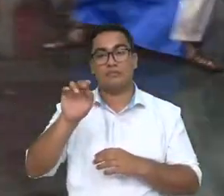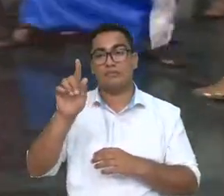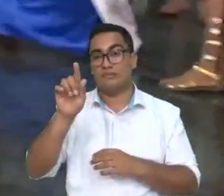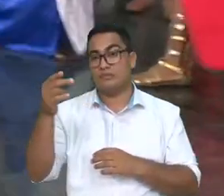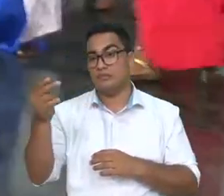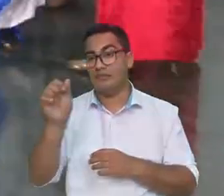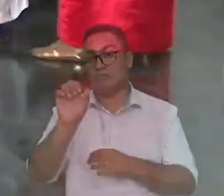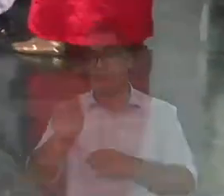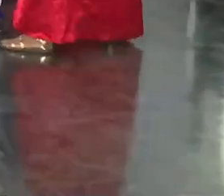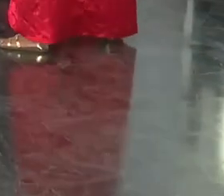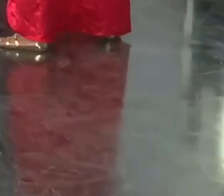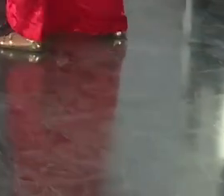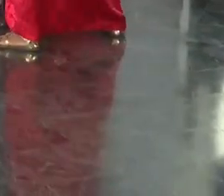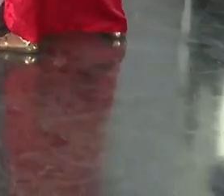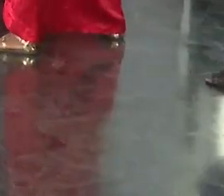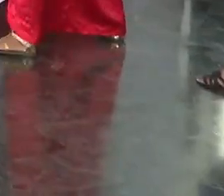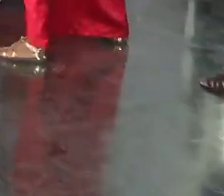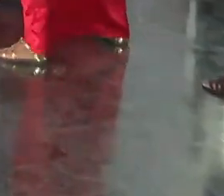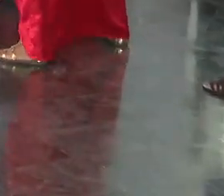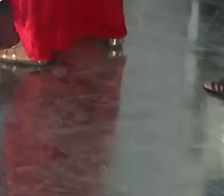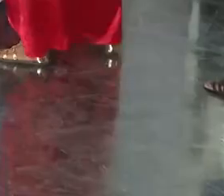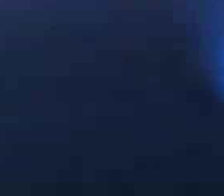Jonathan Castro.